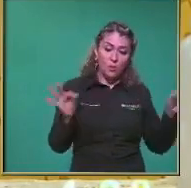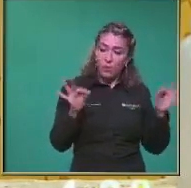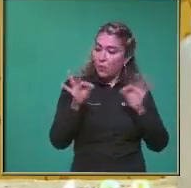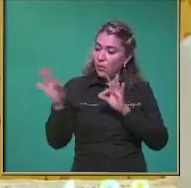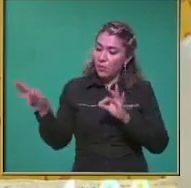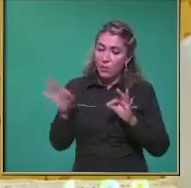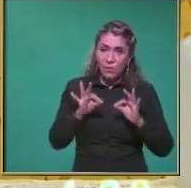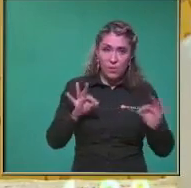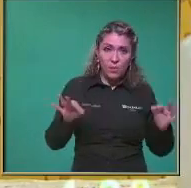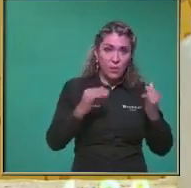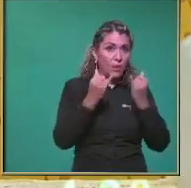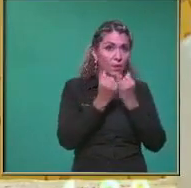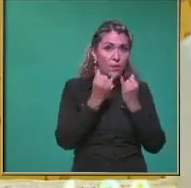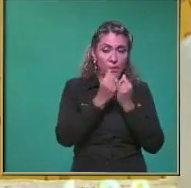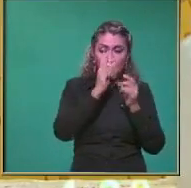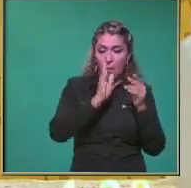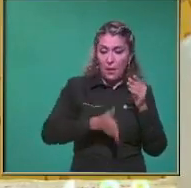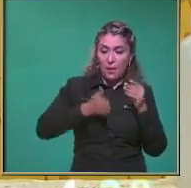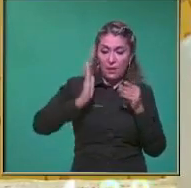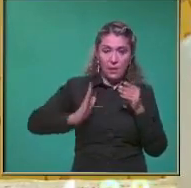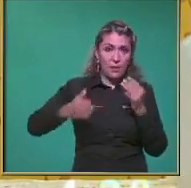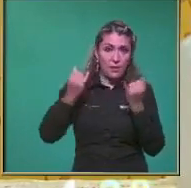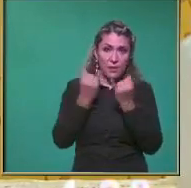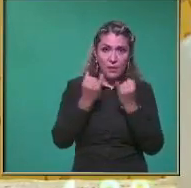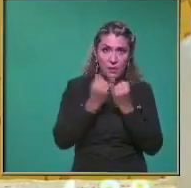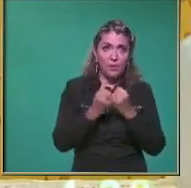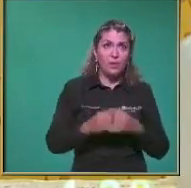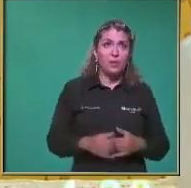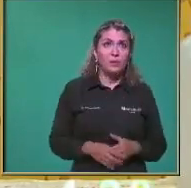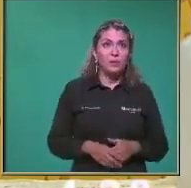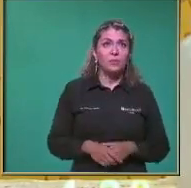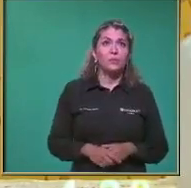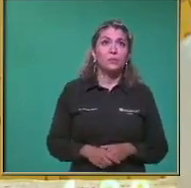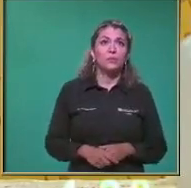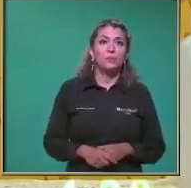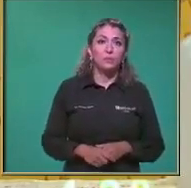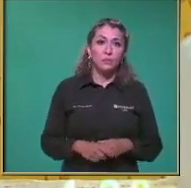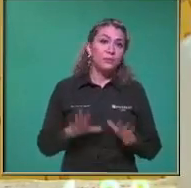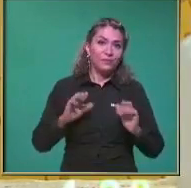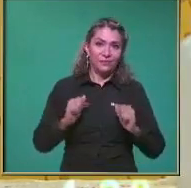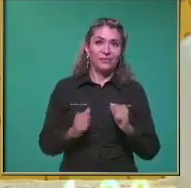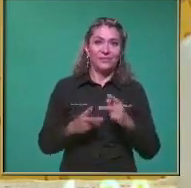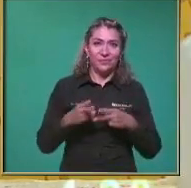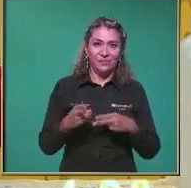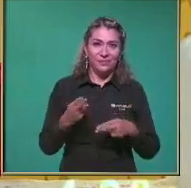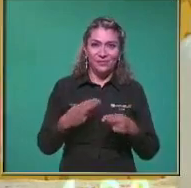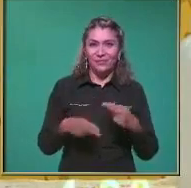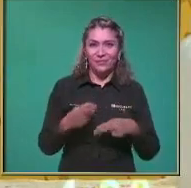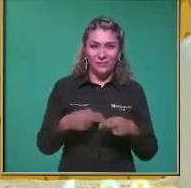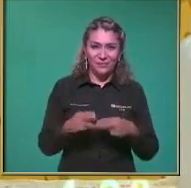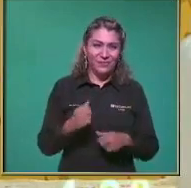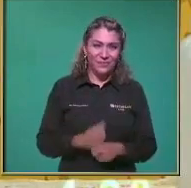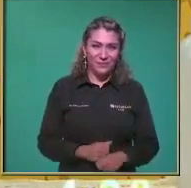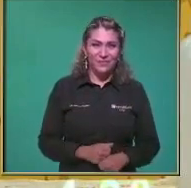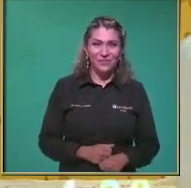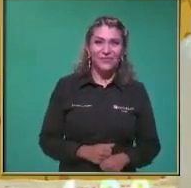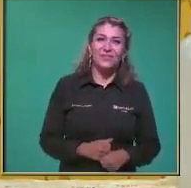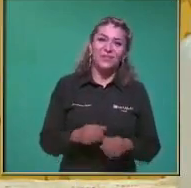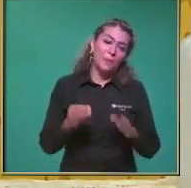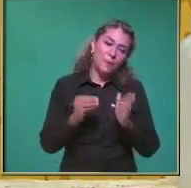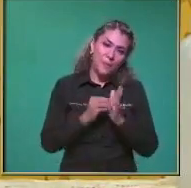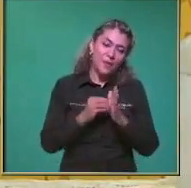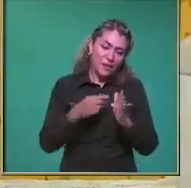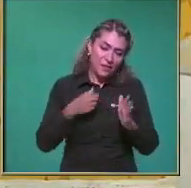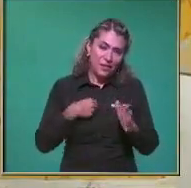que salgan las partes que yo quiero del entero. ¿De acuerdo? Bueno, chicos, vamos a ir a una pausa y ahorita vamos a regresar. Mientras yo me